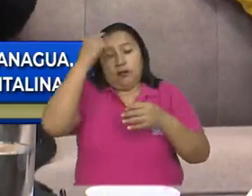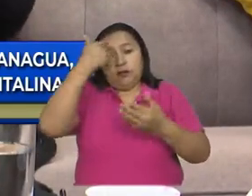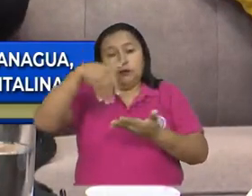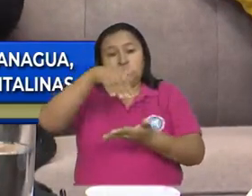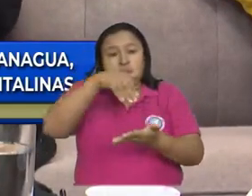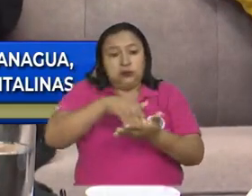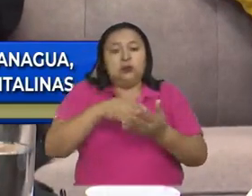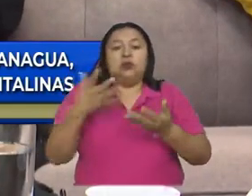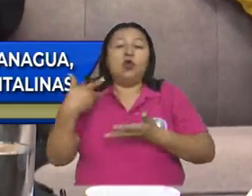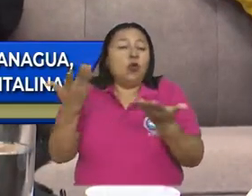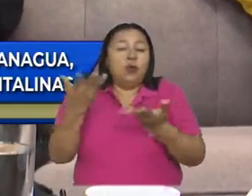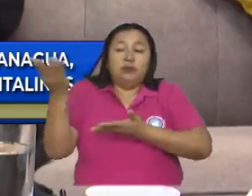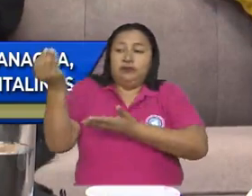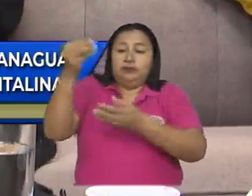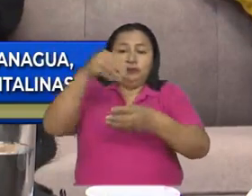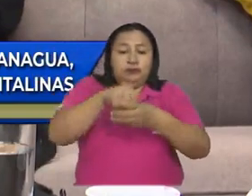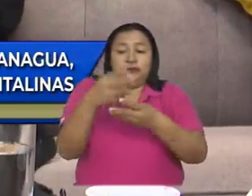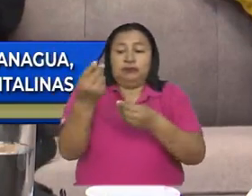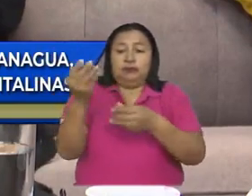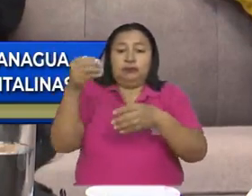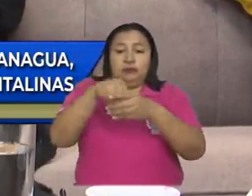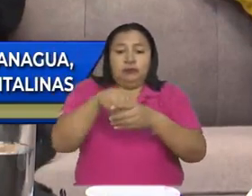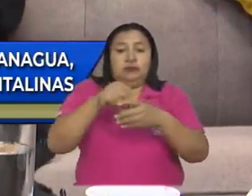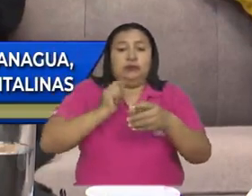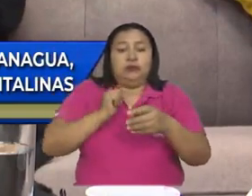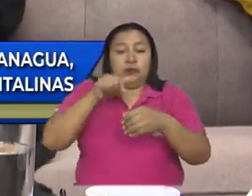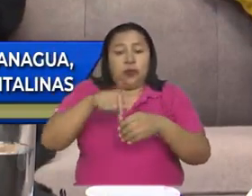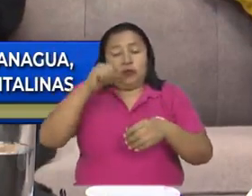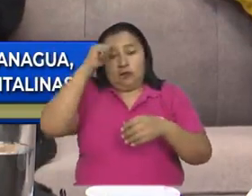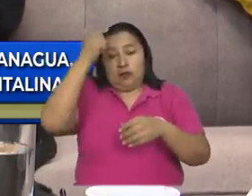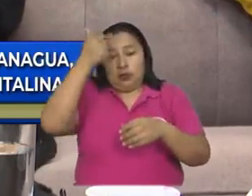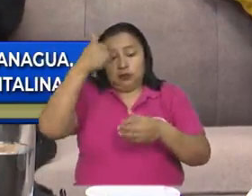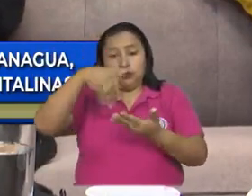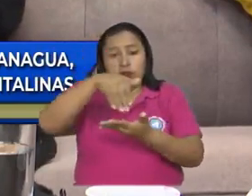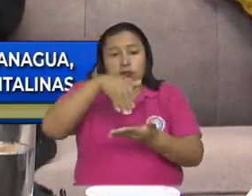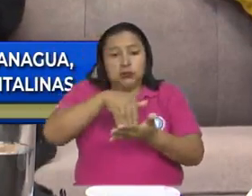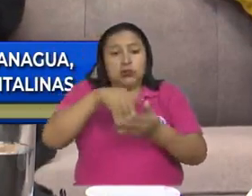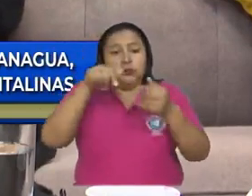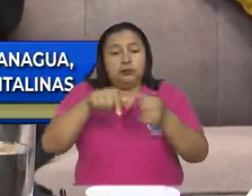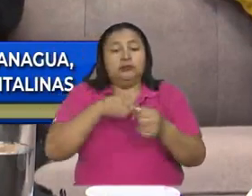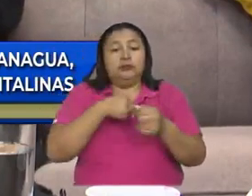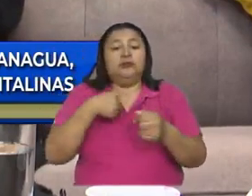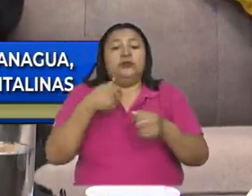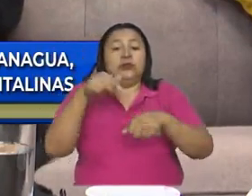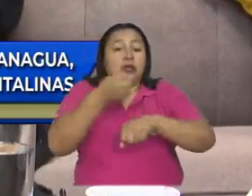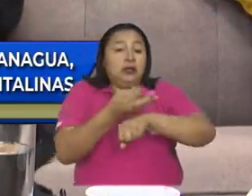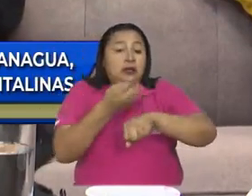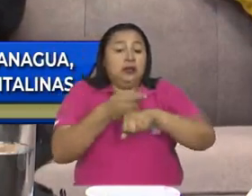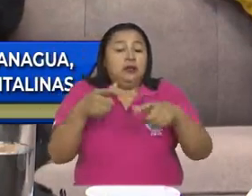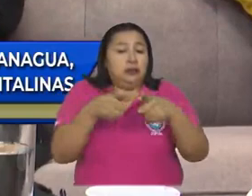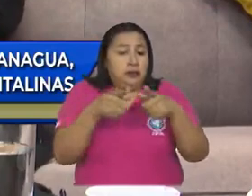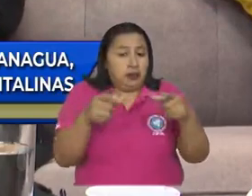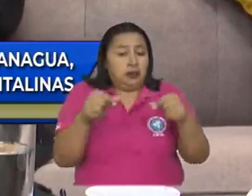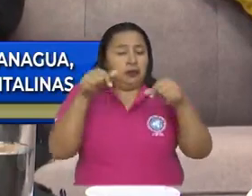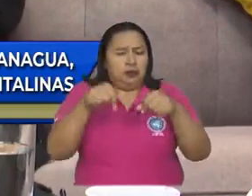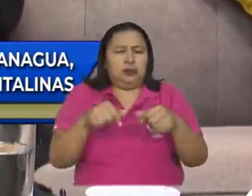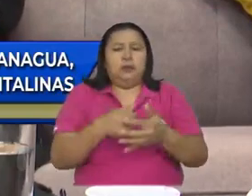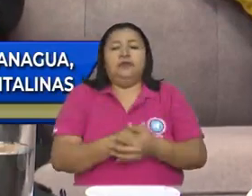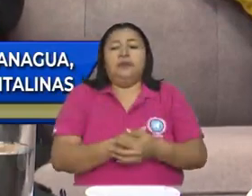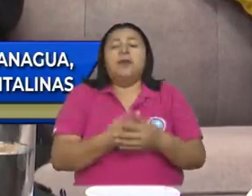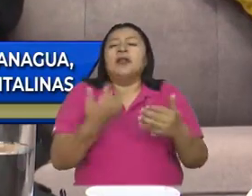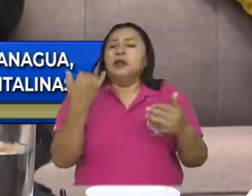de las transferencias municipales que nosotros, que el gobierno central le hace a la alcaldía de Managua en este caso.